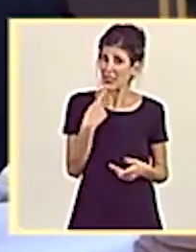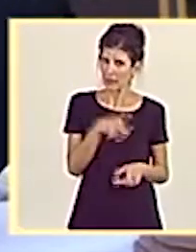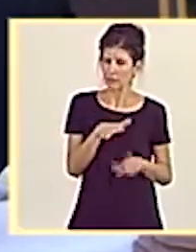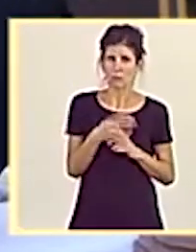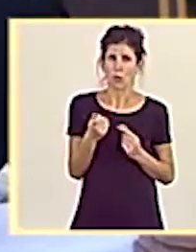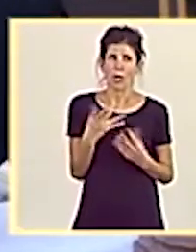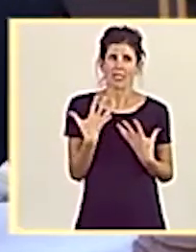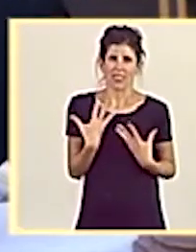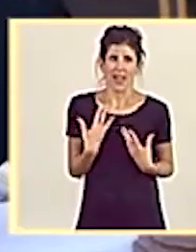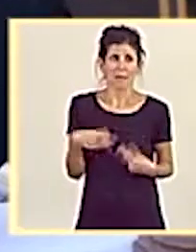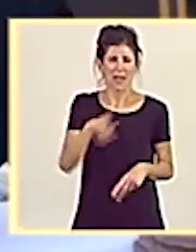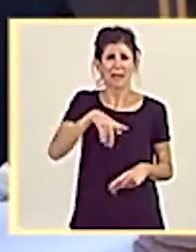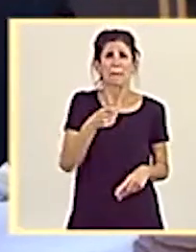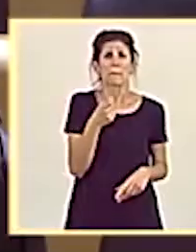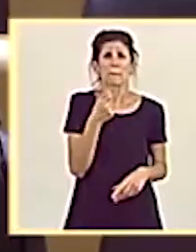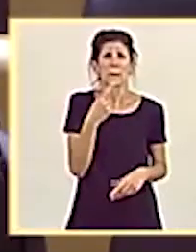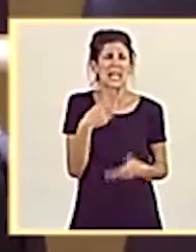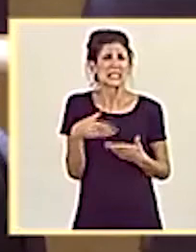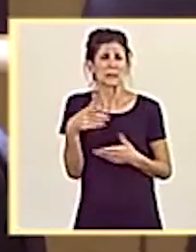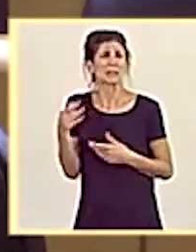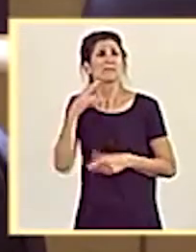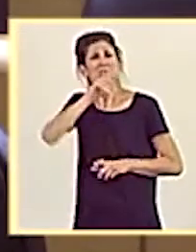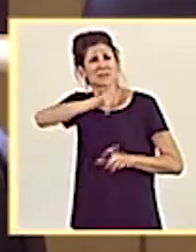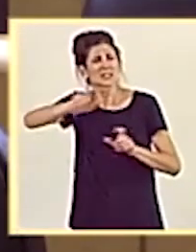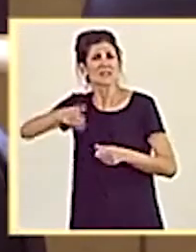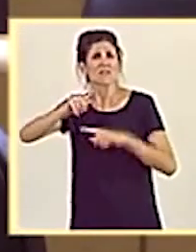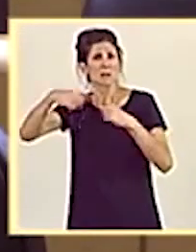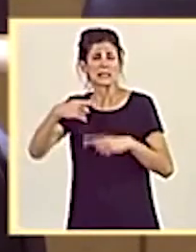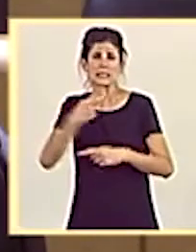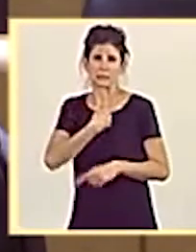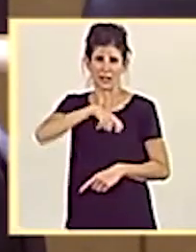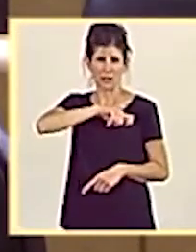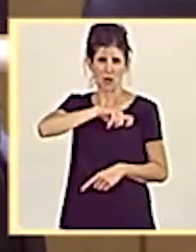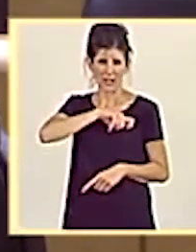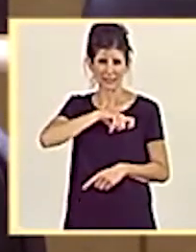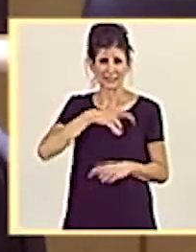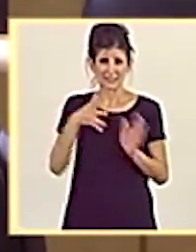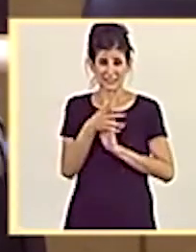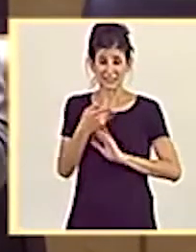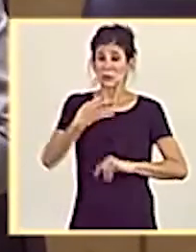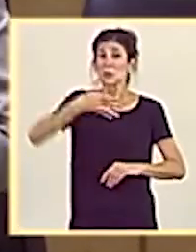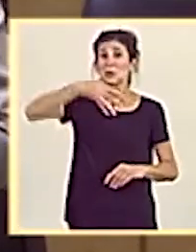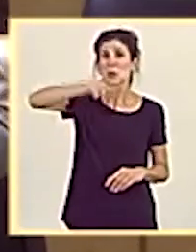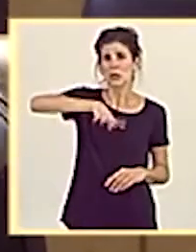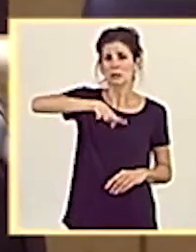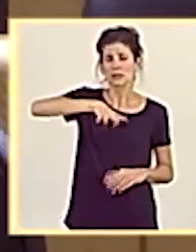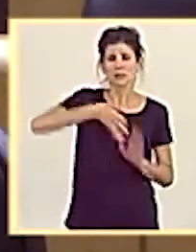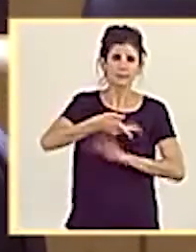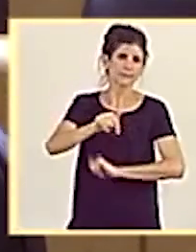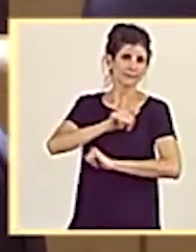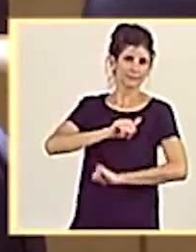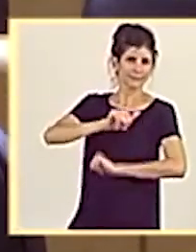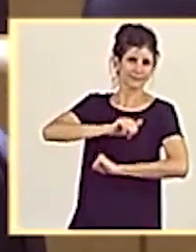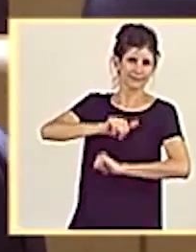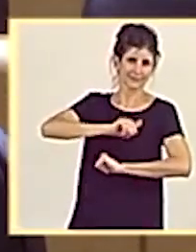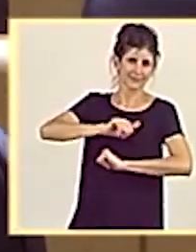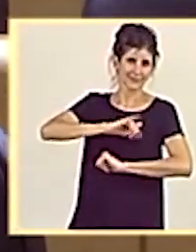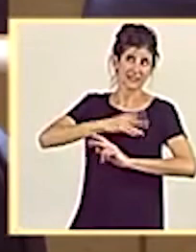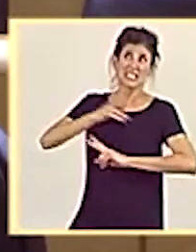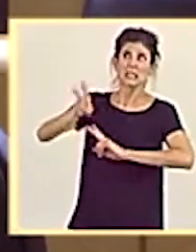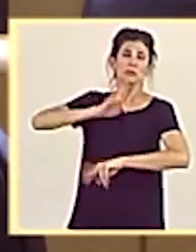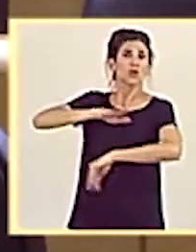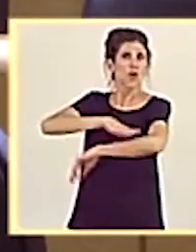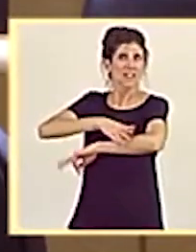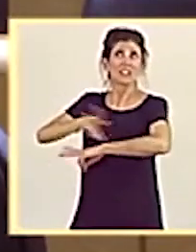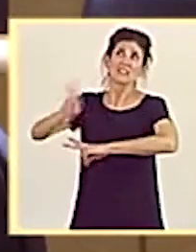drama de miles y miles de familias españolas que han estado durante 4 meses esperando una respuesta por parte del